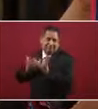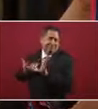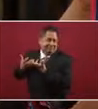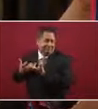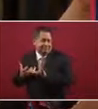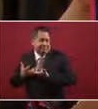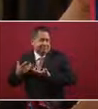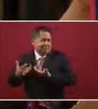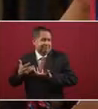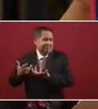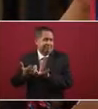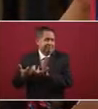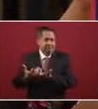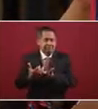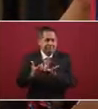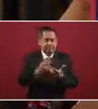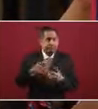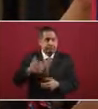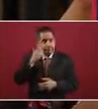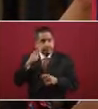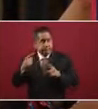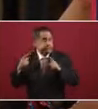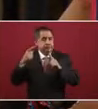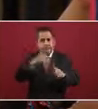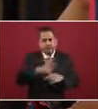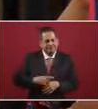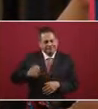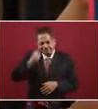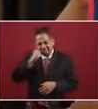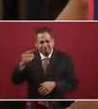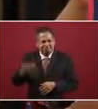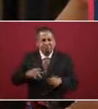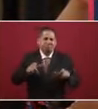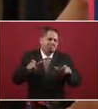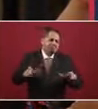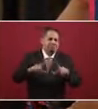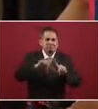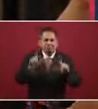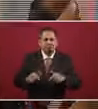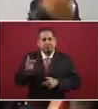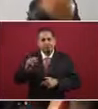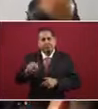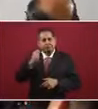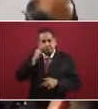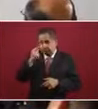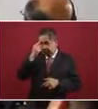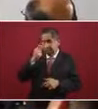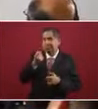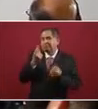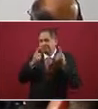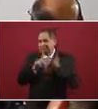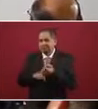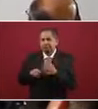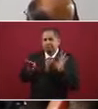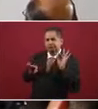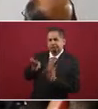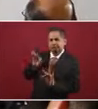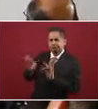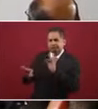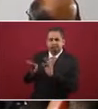es el propósito de ellos. Están diciendo que no importa que esté la Guardia Nacional y están movidos por cierta gente que los